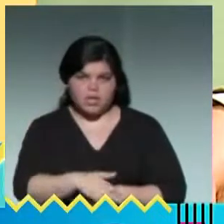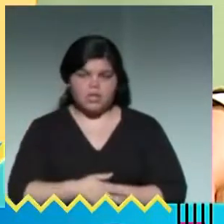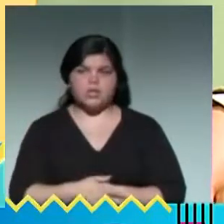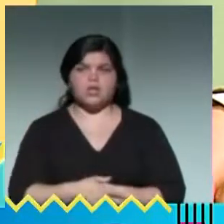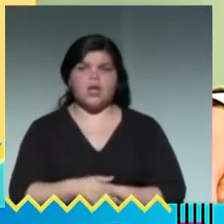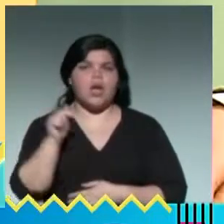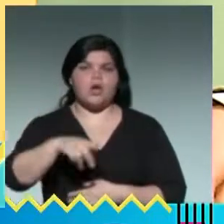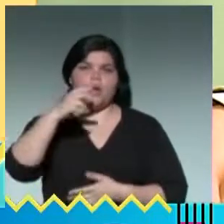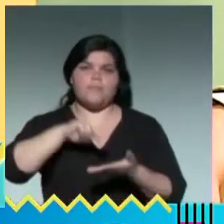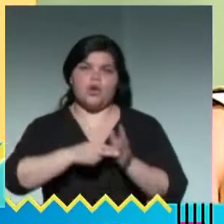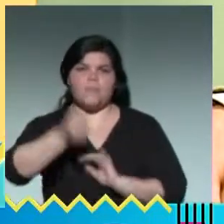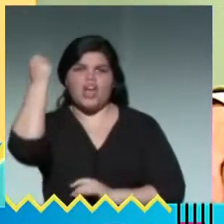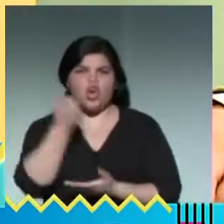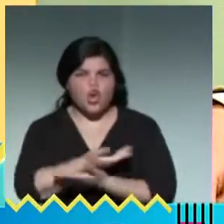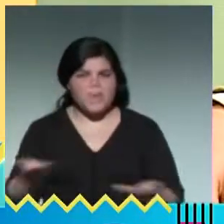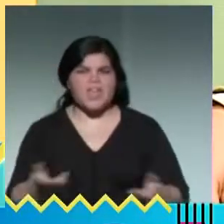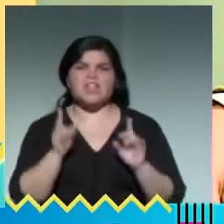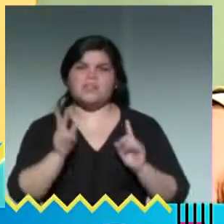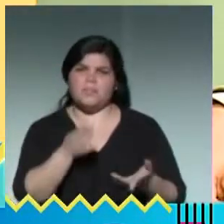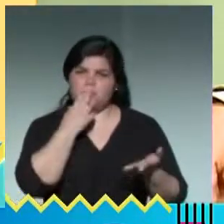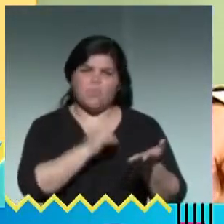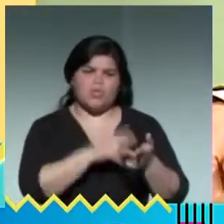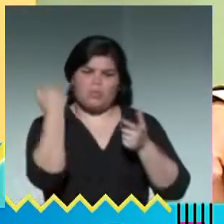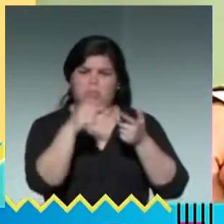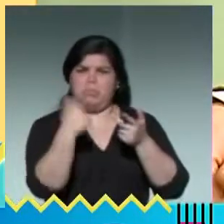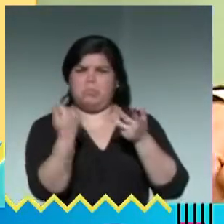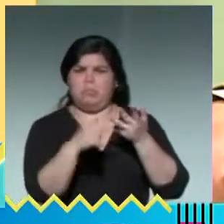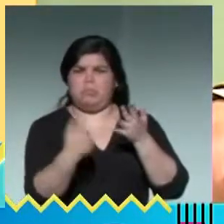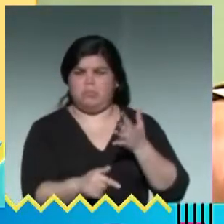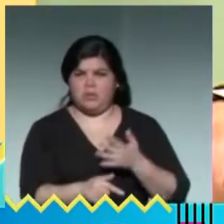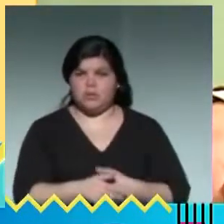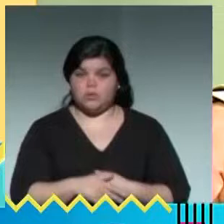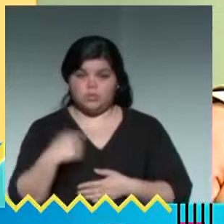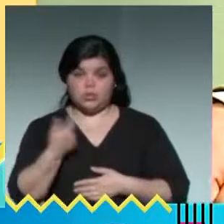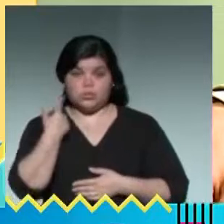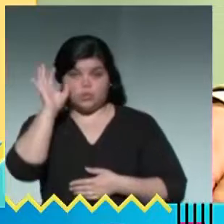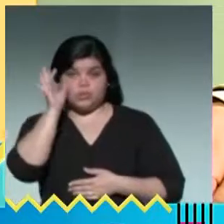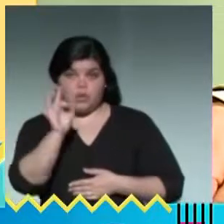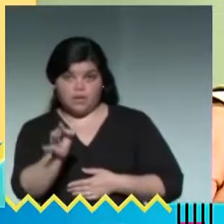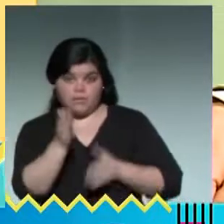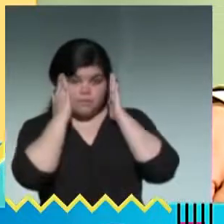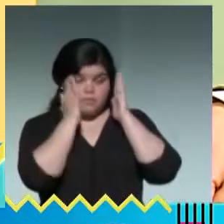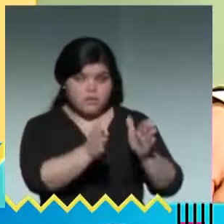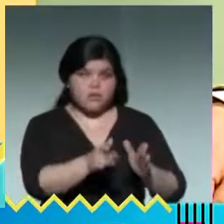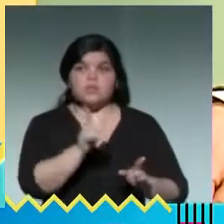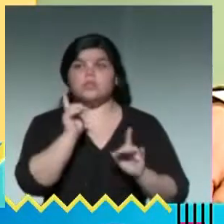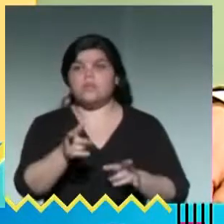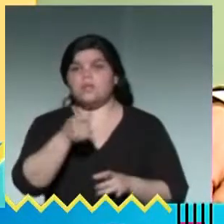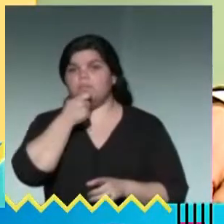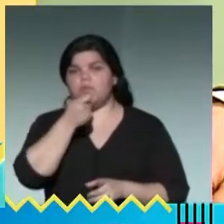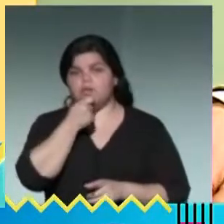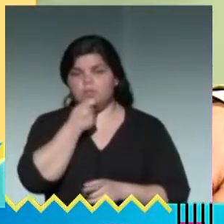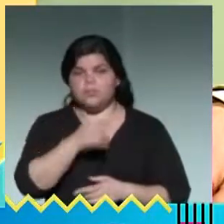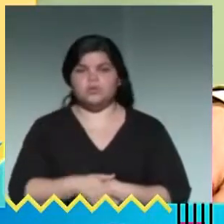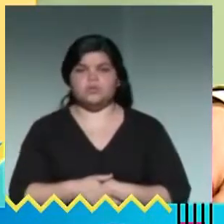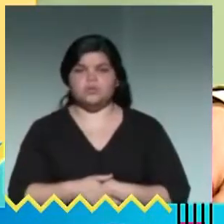la macroeconomía, hoy tenemos problemas con las tasas. Bueno, incluso atendiendo eso, nosotros para otros servicios como puede ser el transporte escolar o el servicio